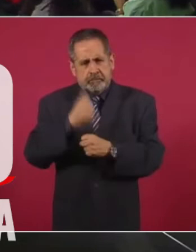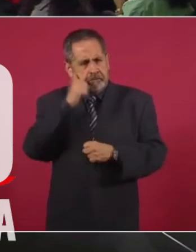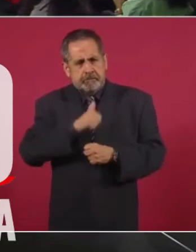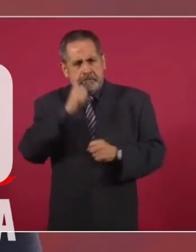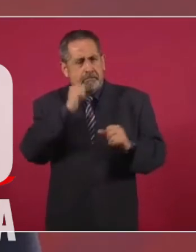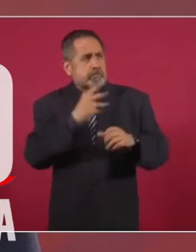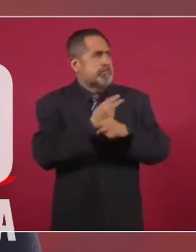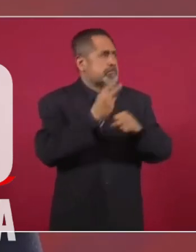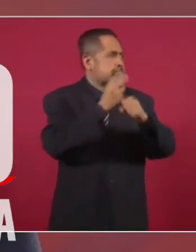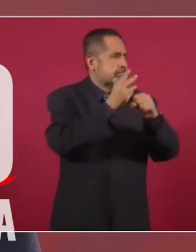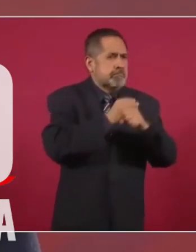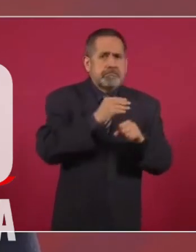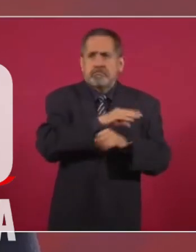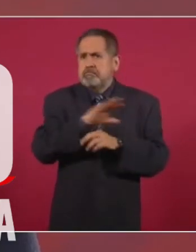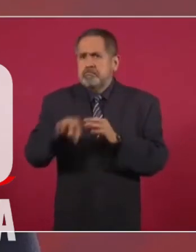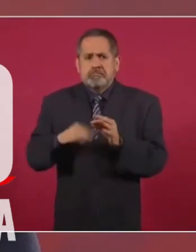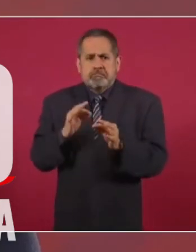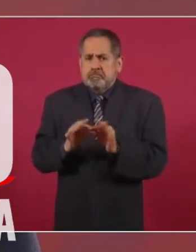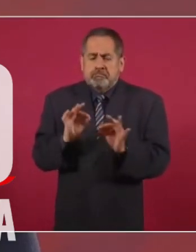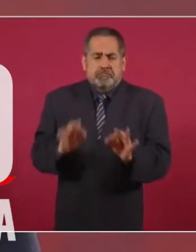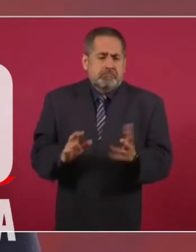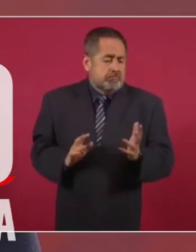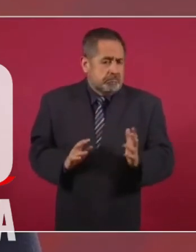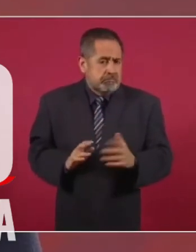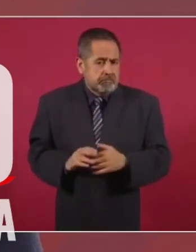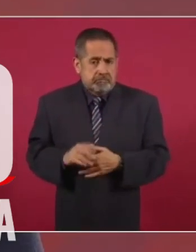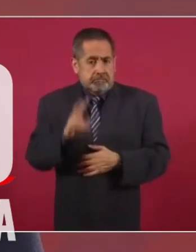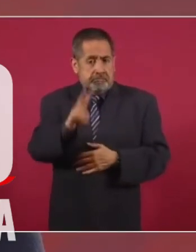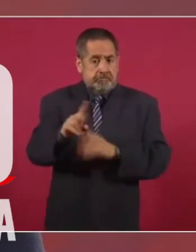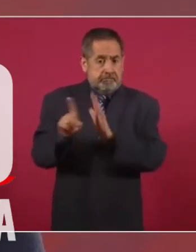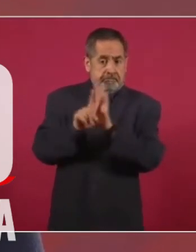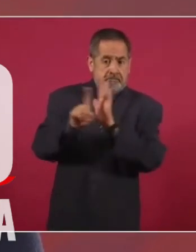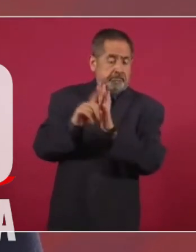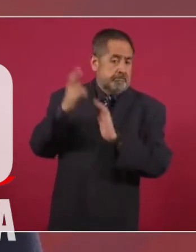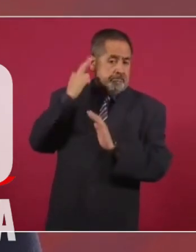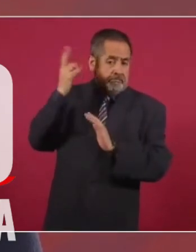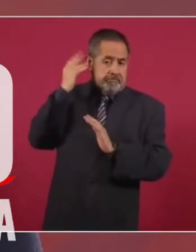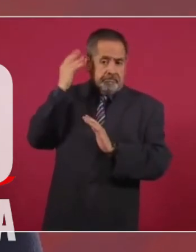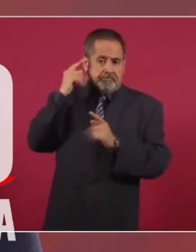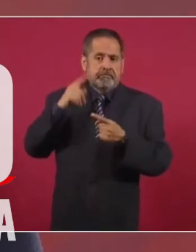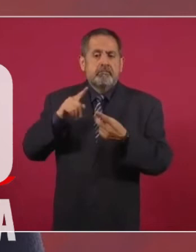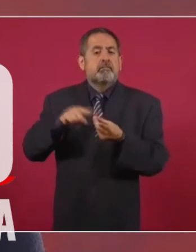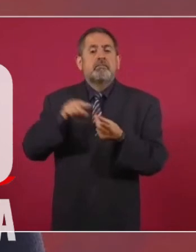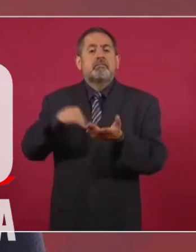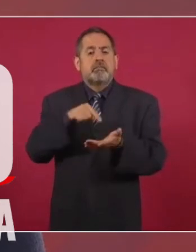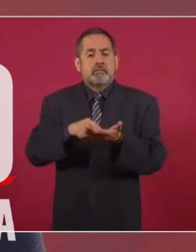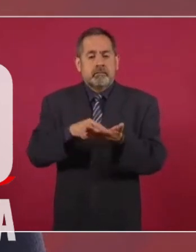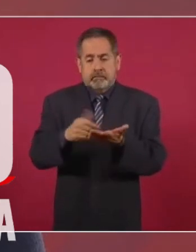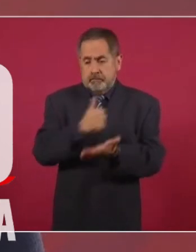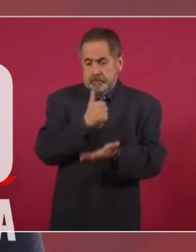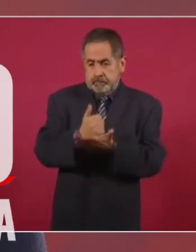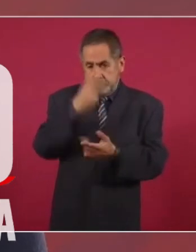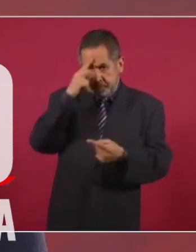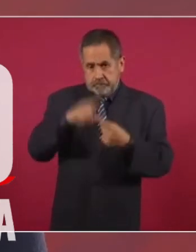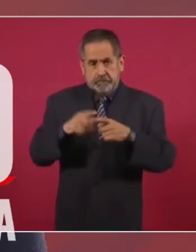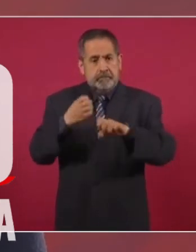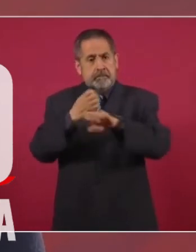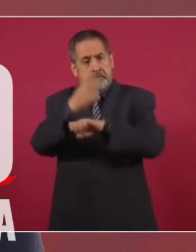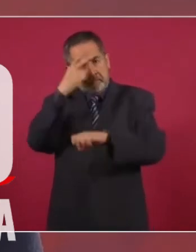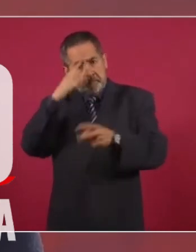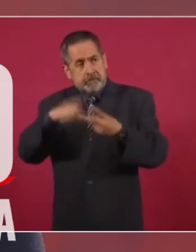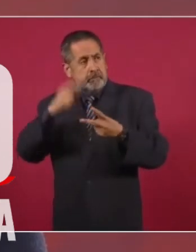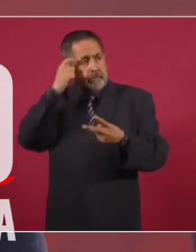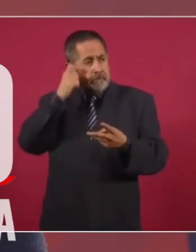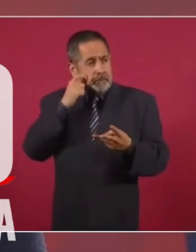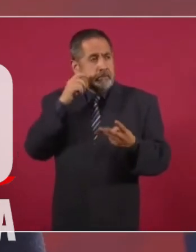se reporta que esta alertamiento sísmico es en la Ciudad de México el estado de México Guerrero